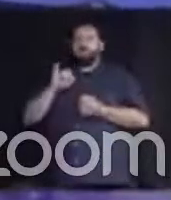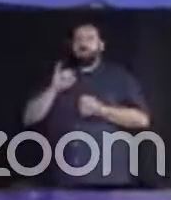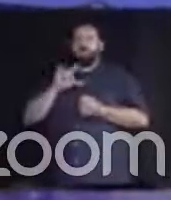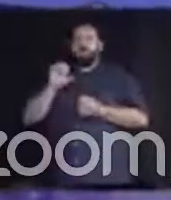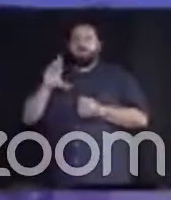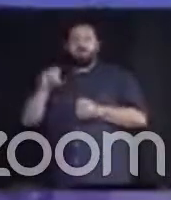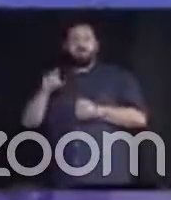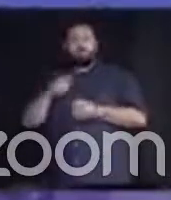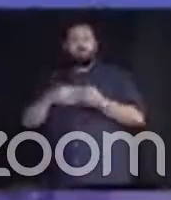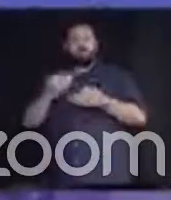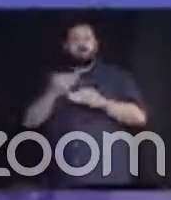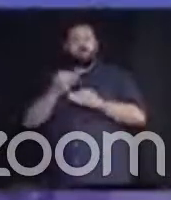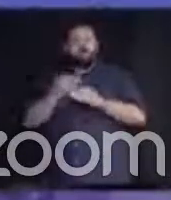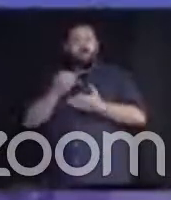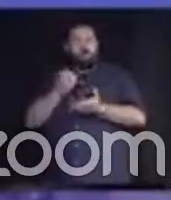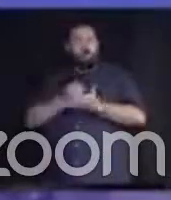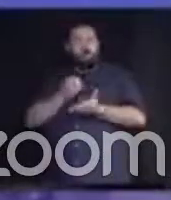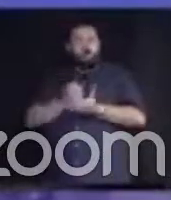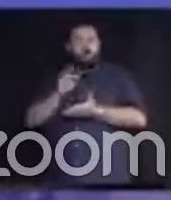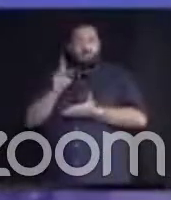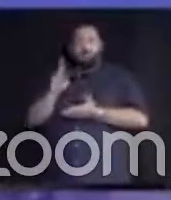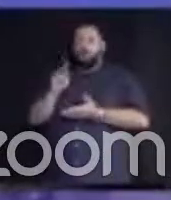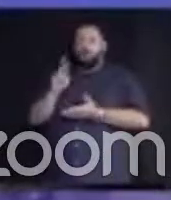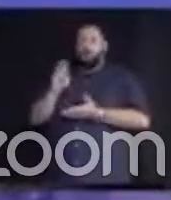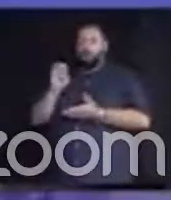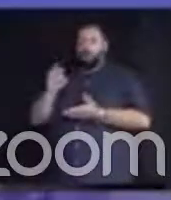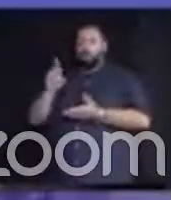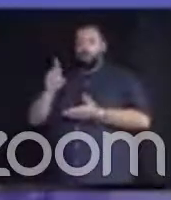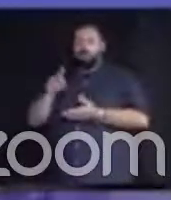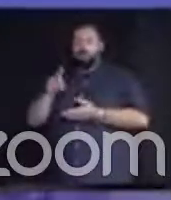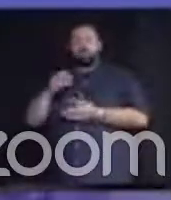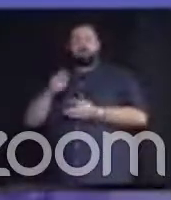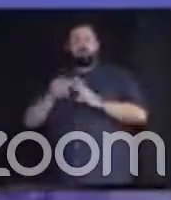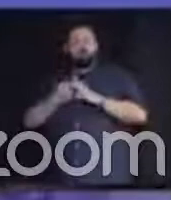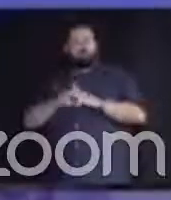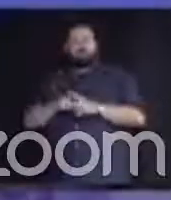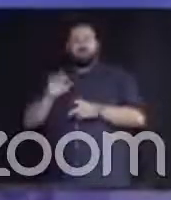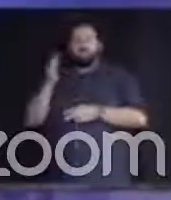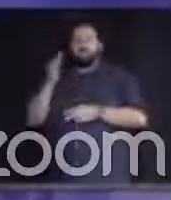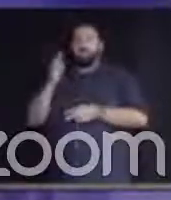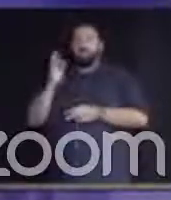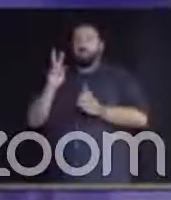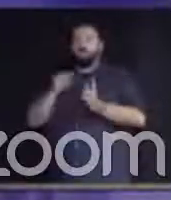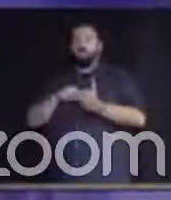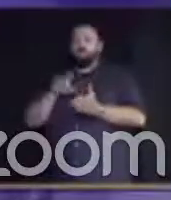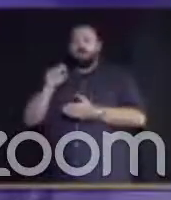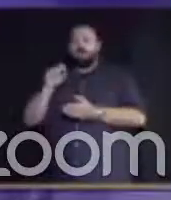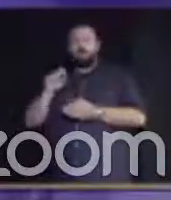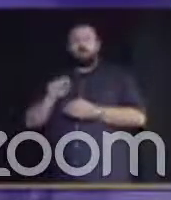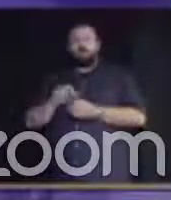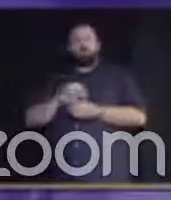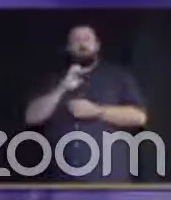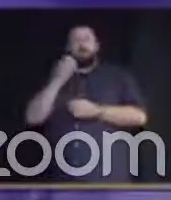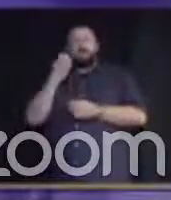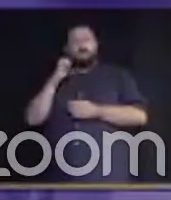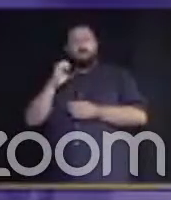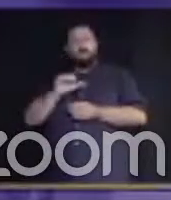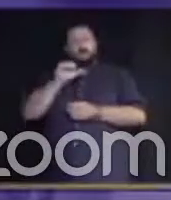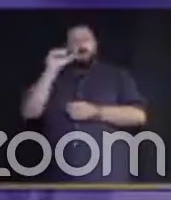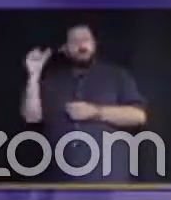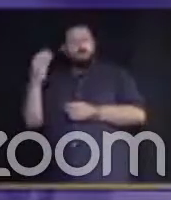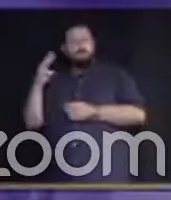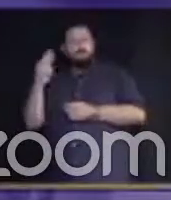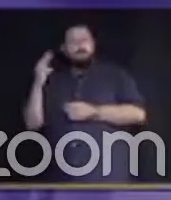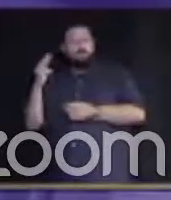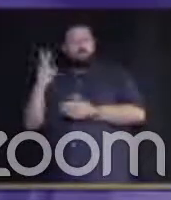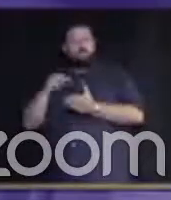Rodríguez. Ellos están en Oro Premier, ingresaron en febrero del 2020. De enero a mayo de